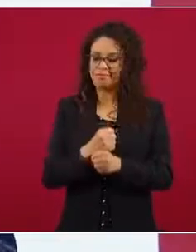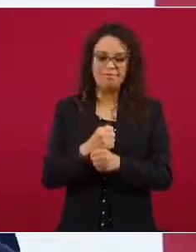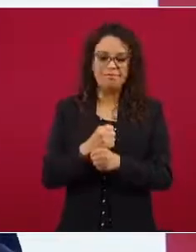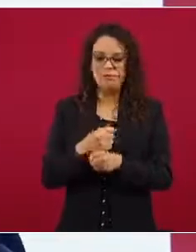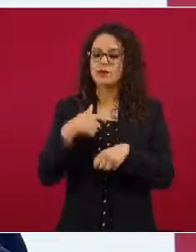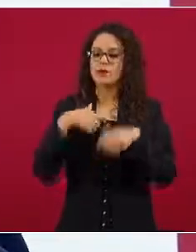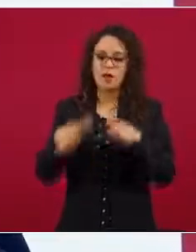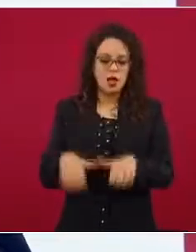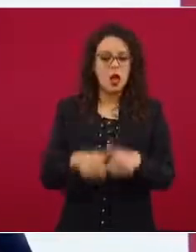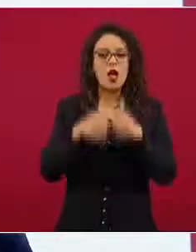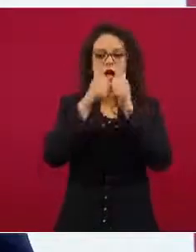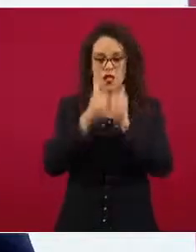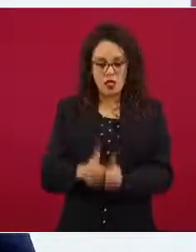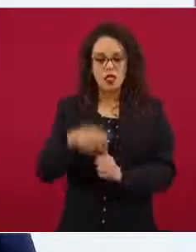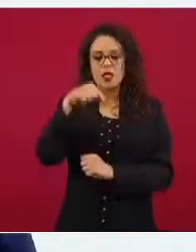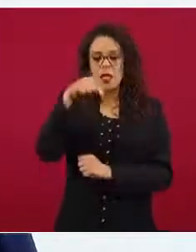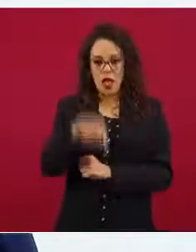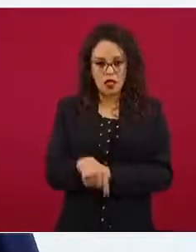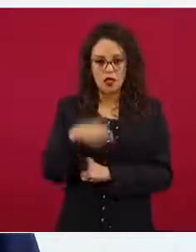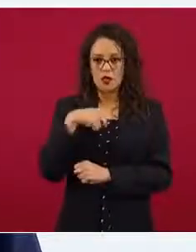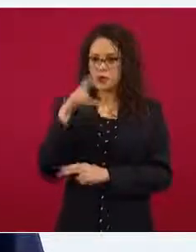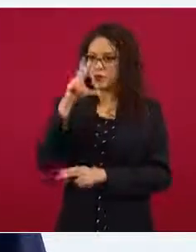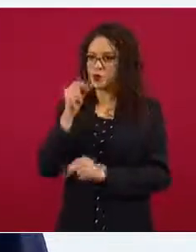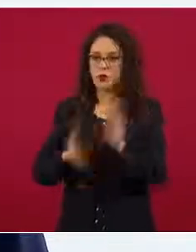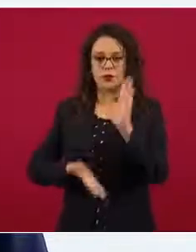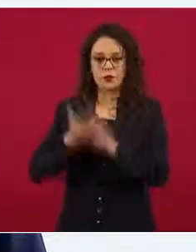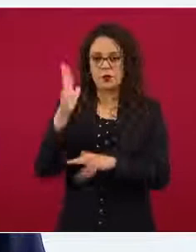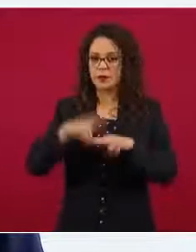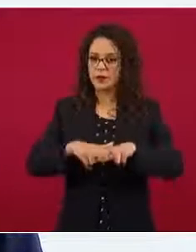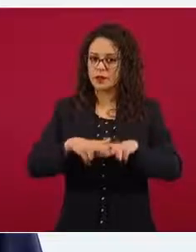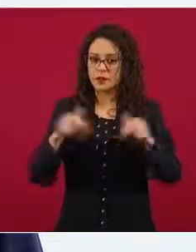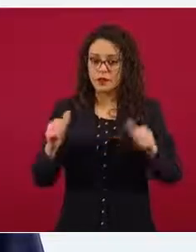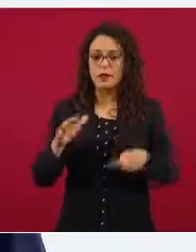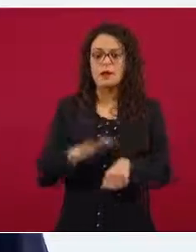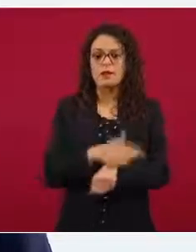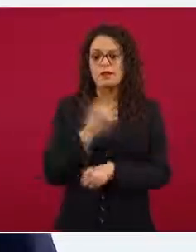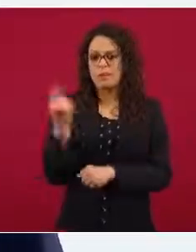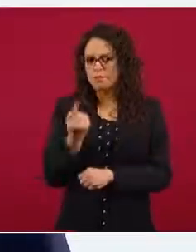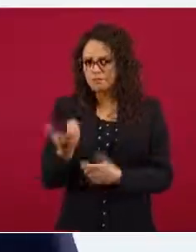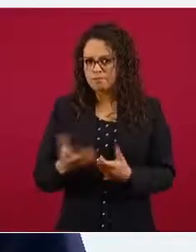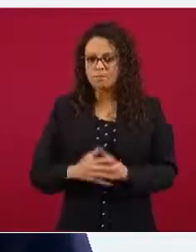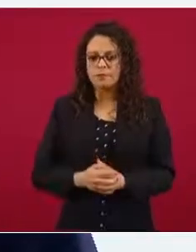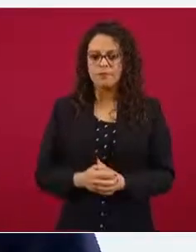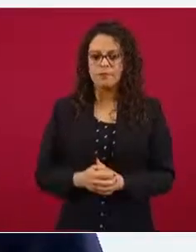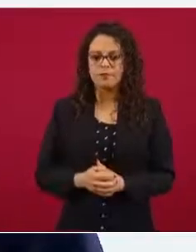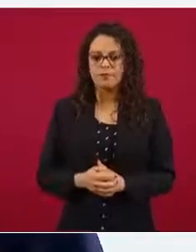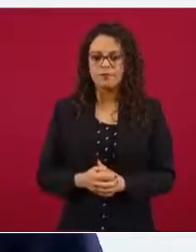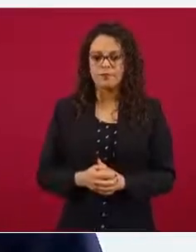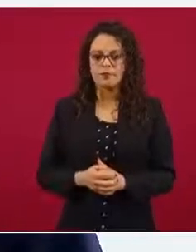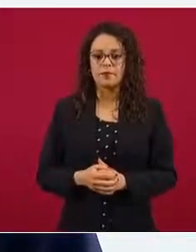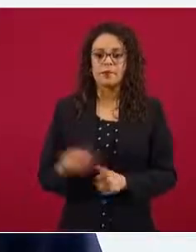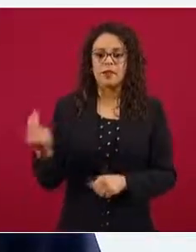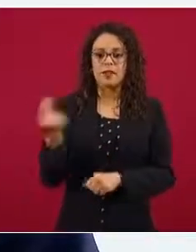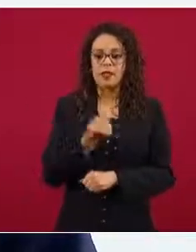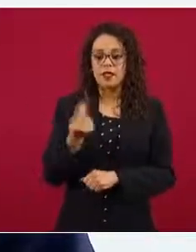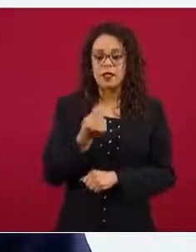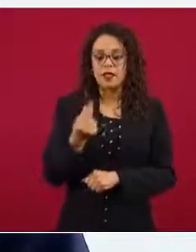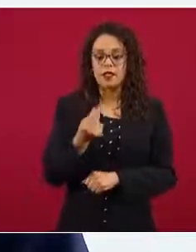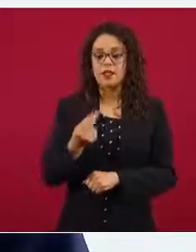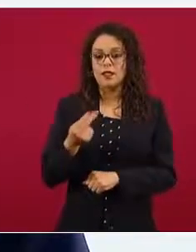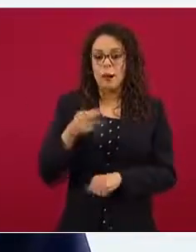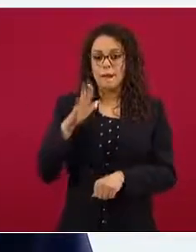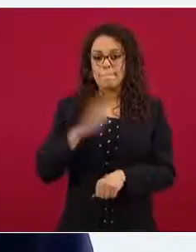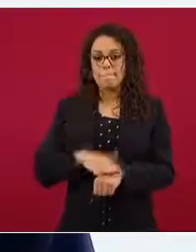Ya no vamos a salir, porque estamos ampliando el número